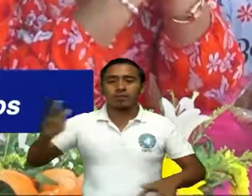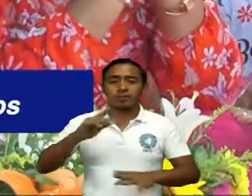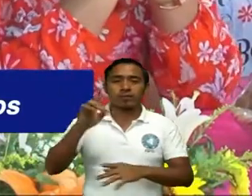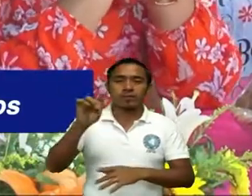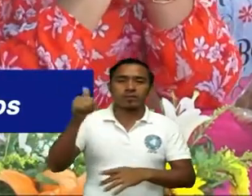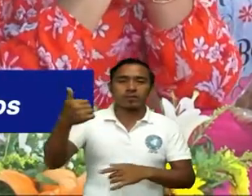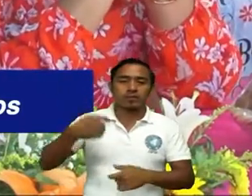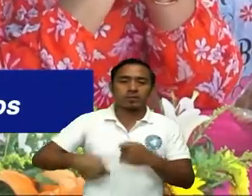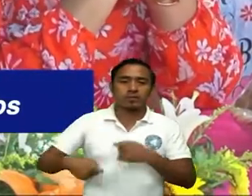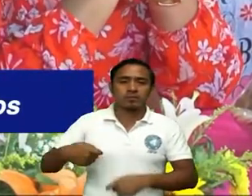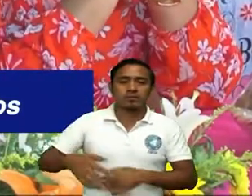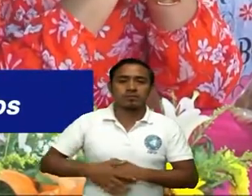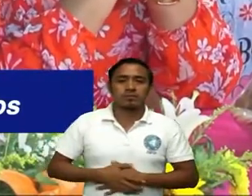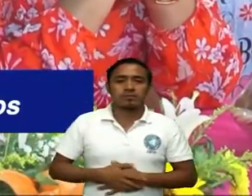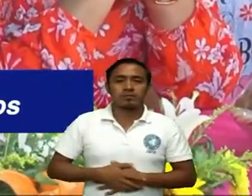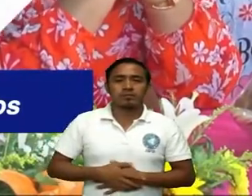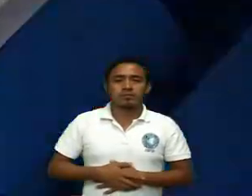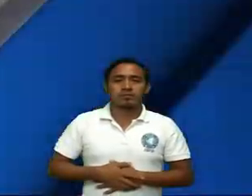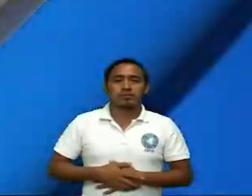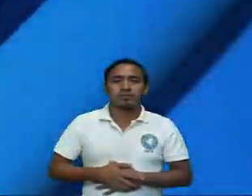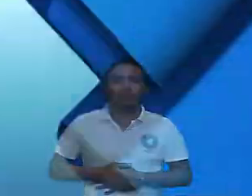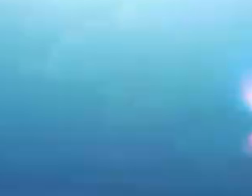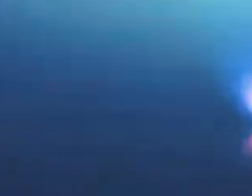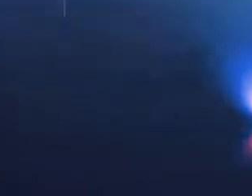de septiembre.